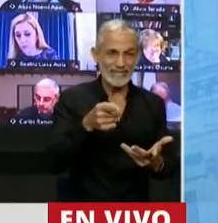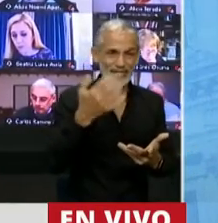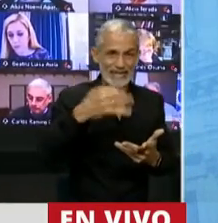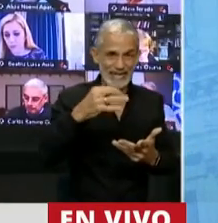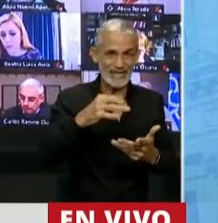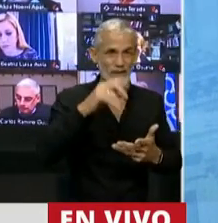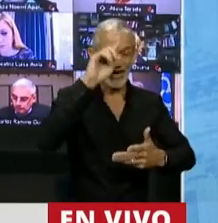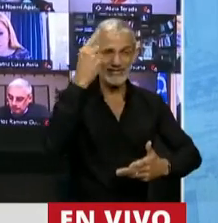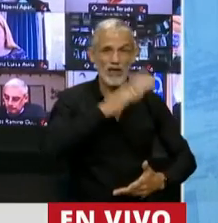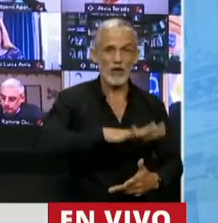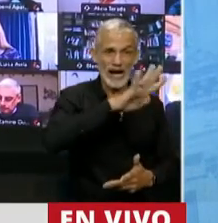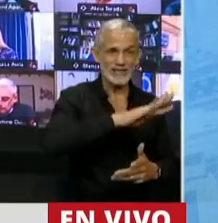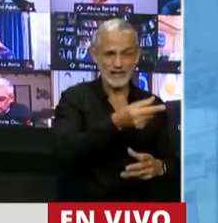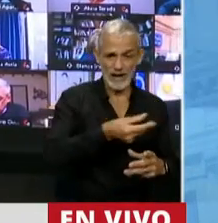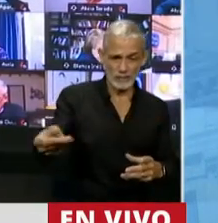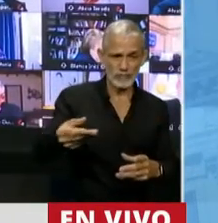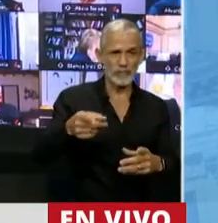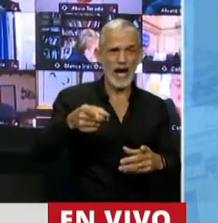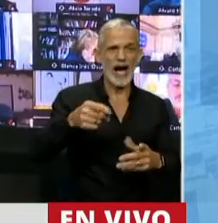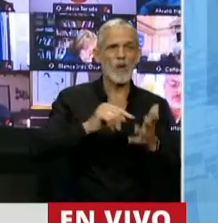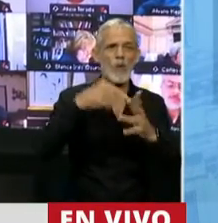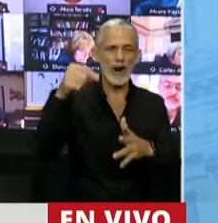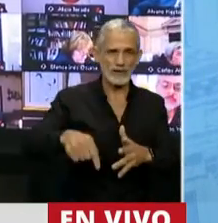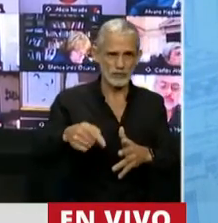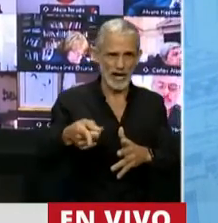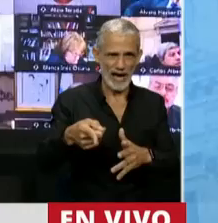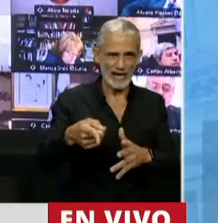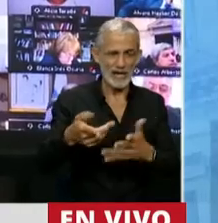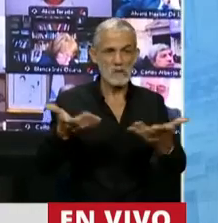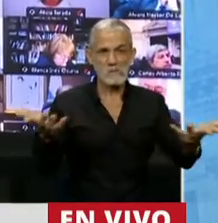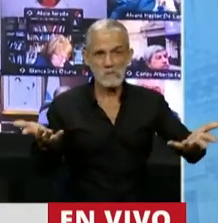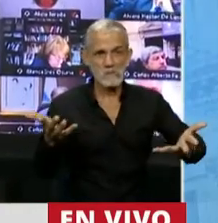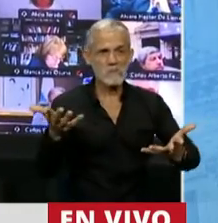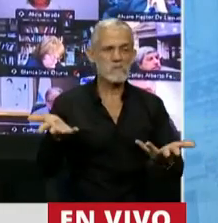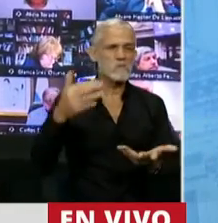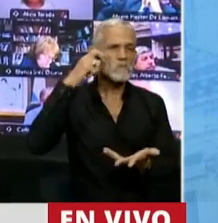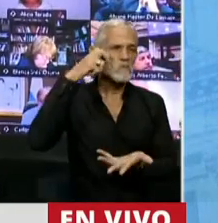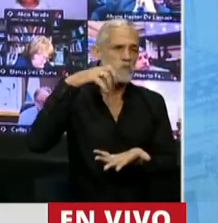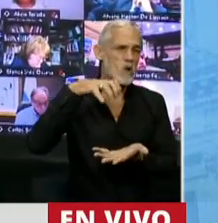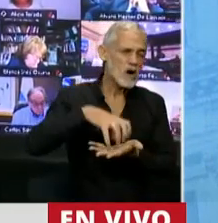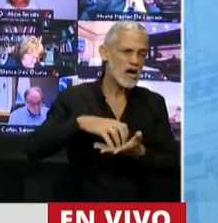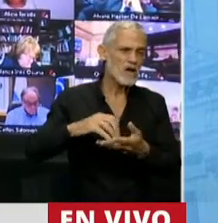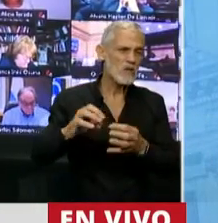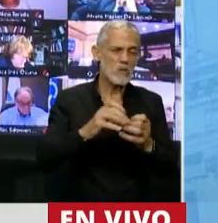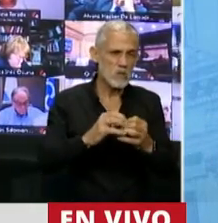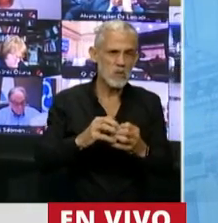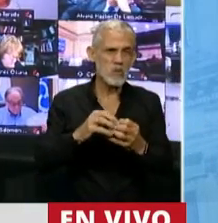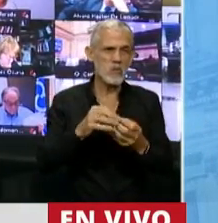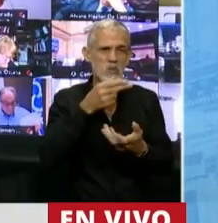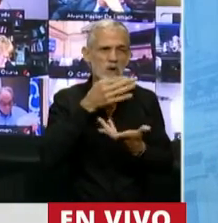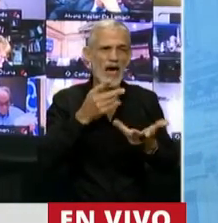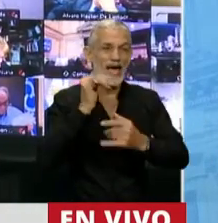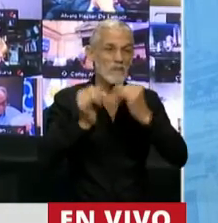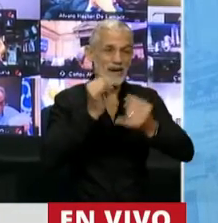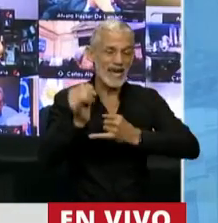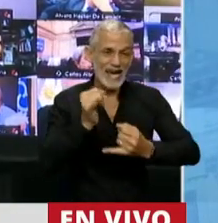del Estado Nacional a la Ciudad Autónoma de Buenos Aires sin ninguna actuación ni ninguna